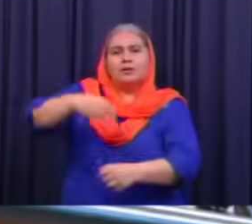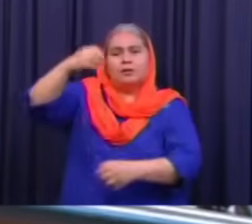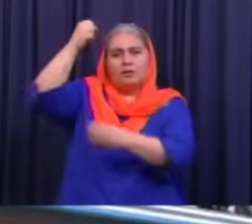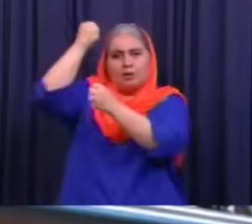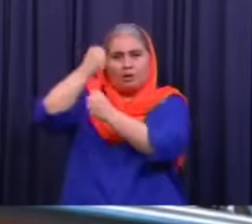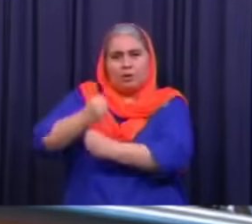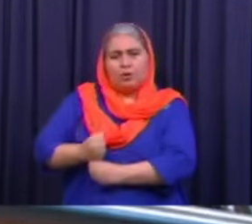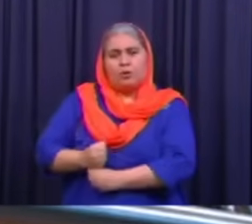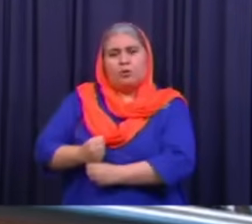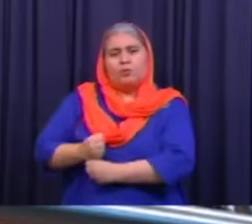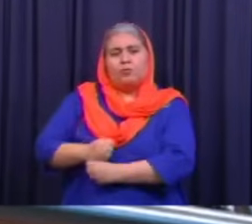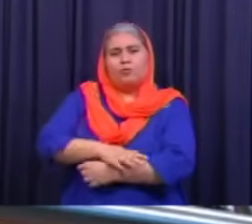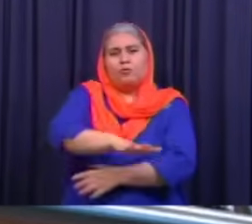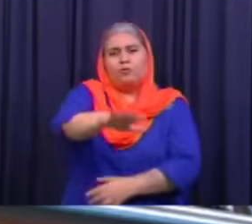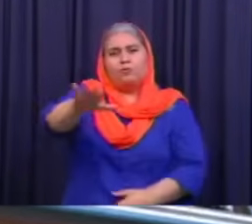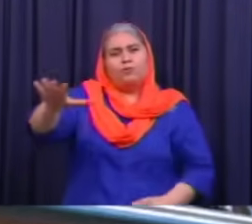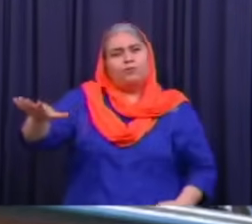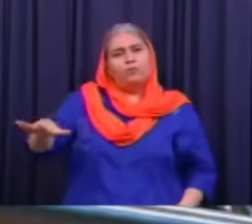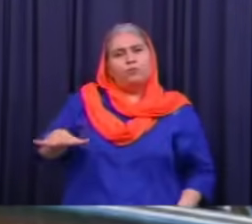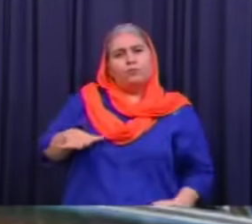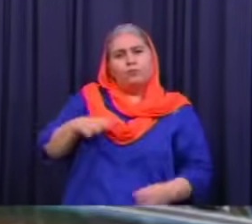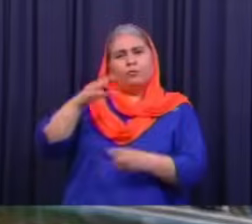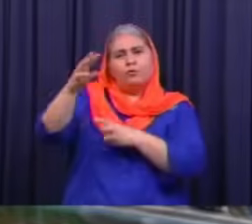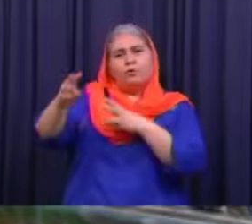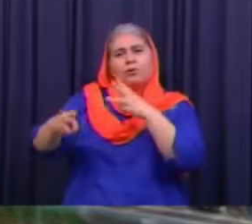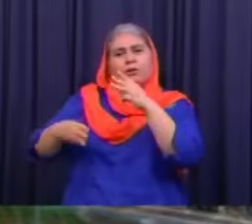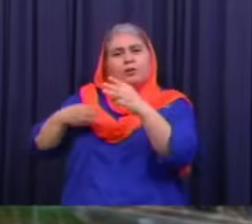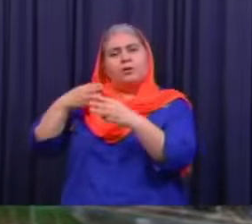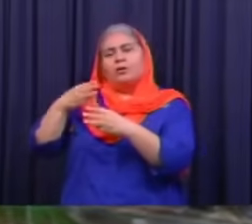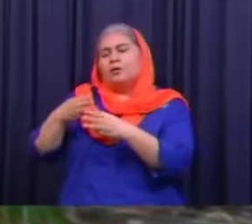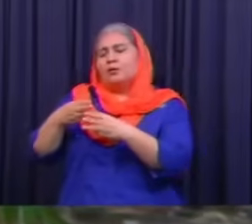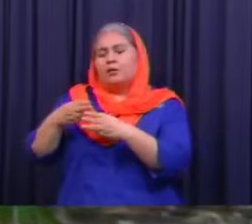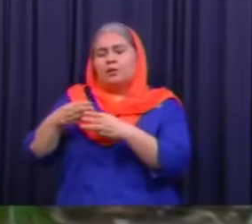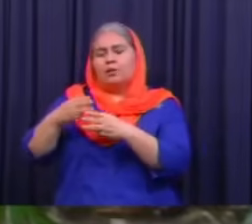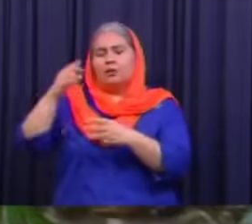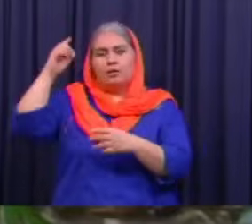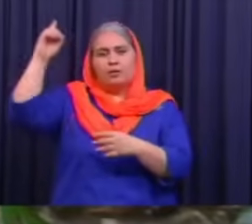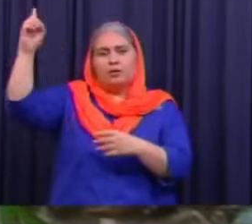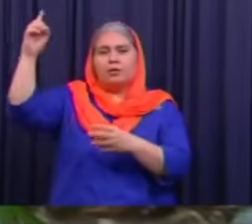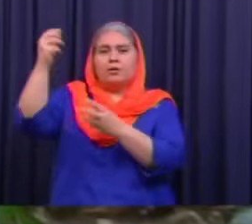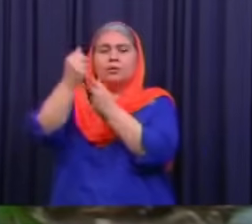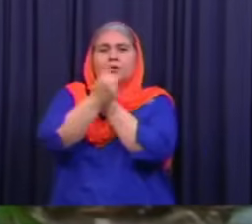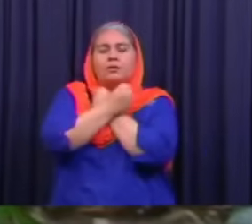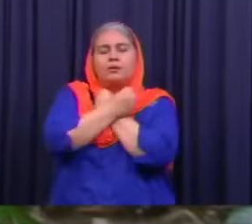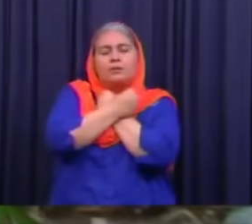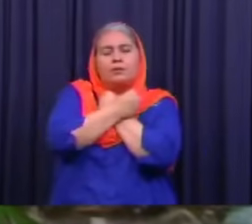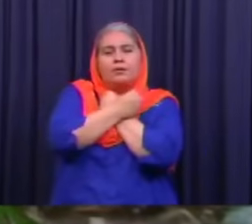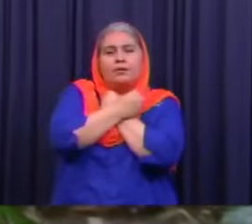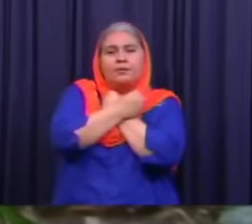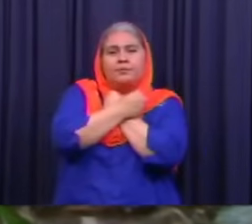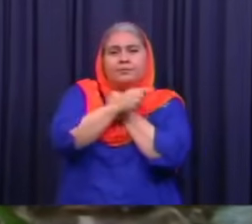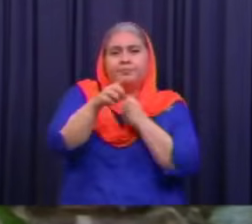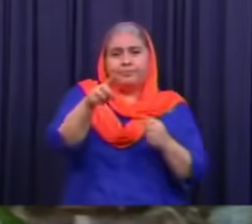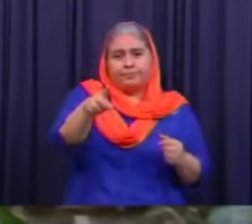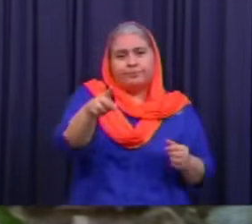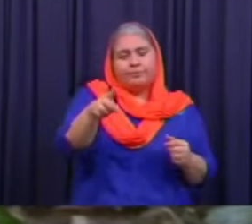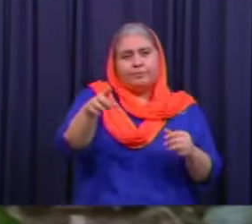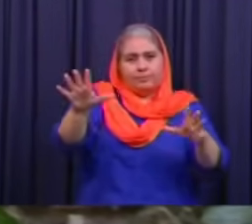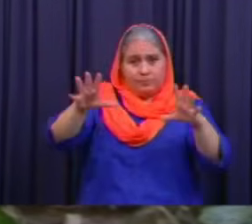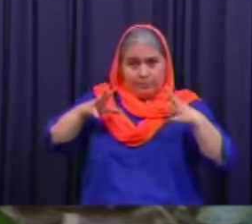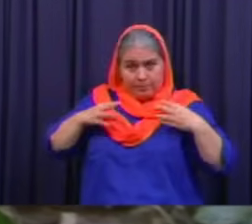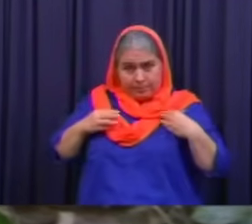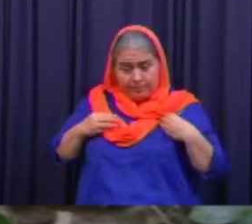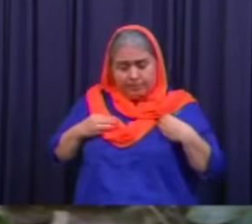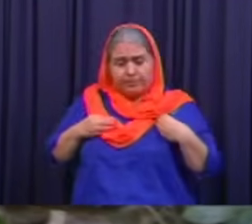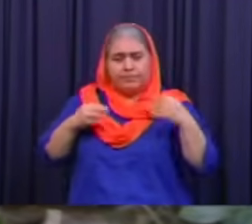ha venido para rendirle su corazón al Señor o quizás haya venido también para reconciliarse con Dios